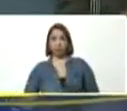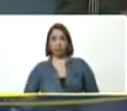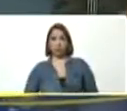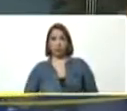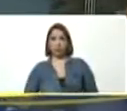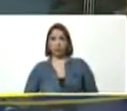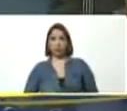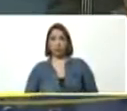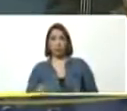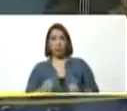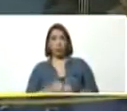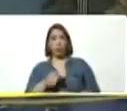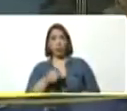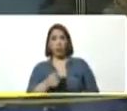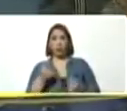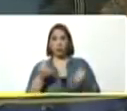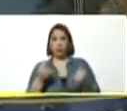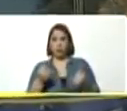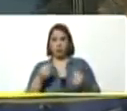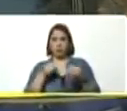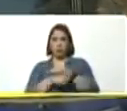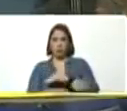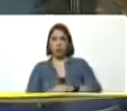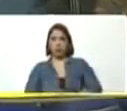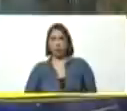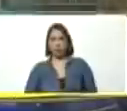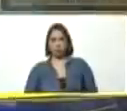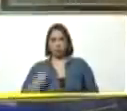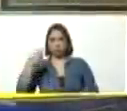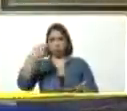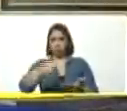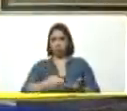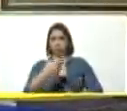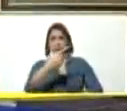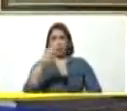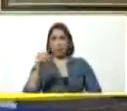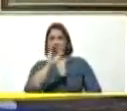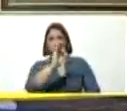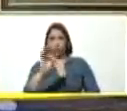Y con ese dinerito que entra, pongan ustedes el 30% de la producción,